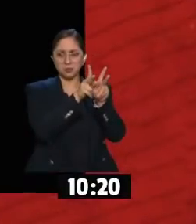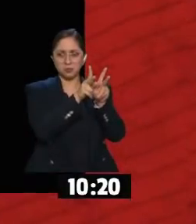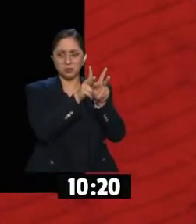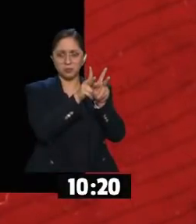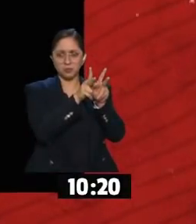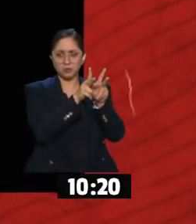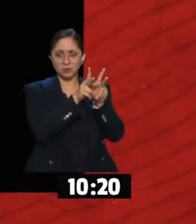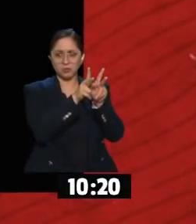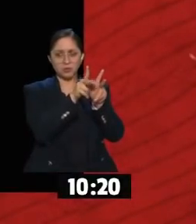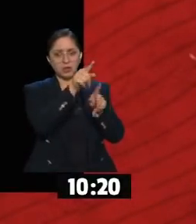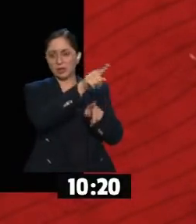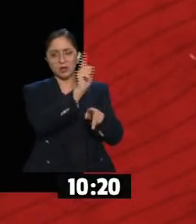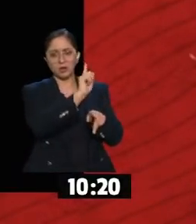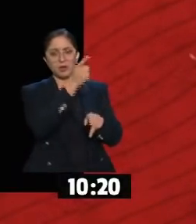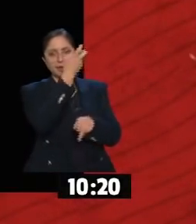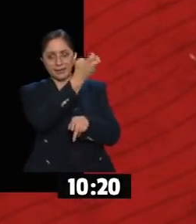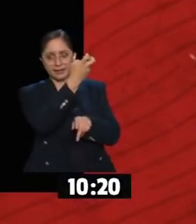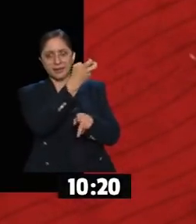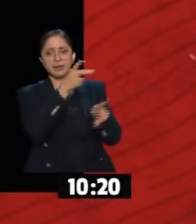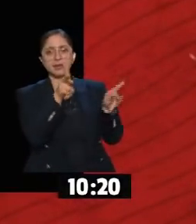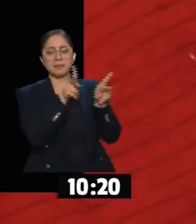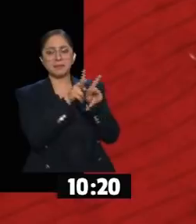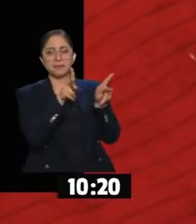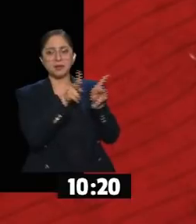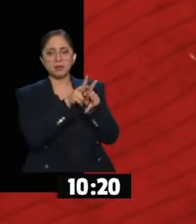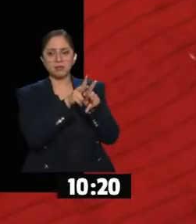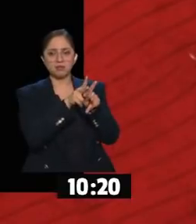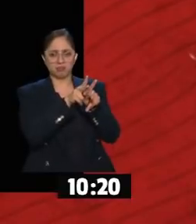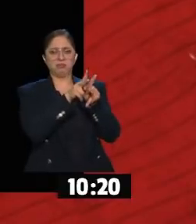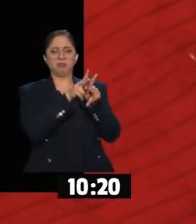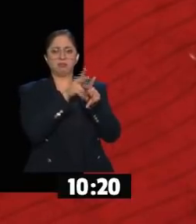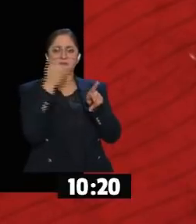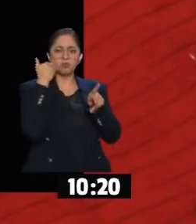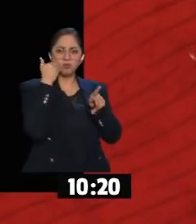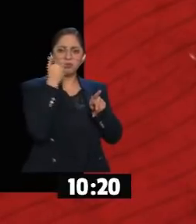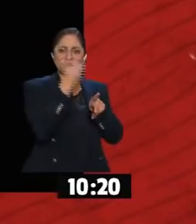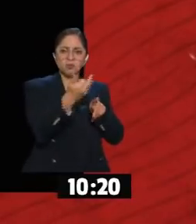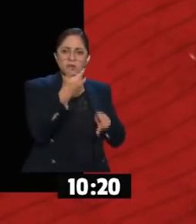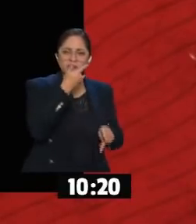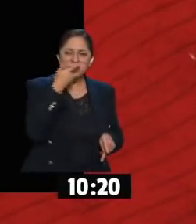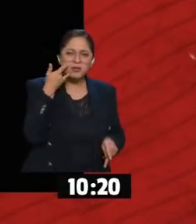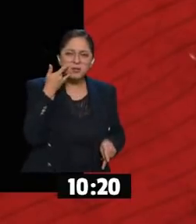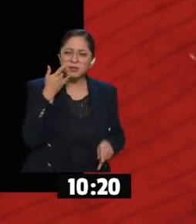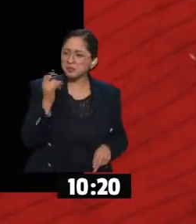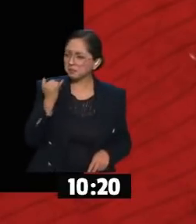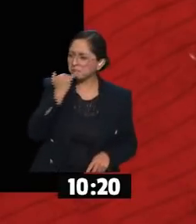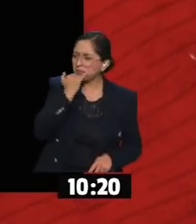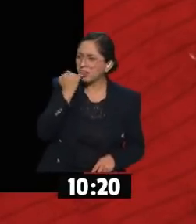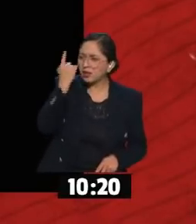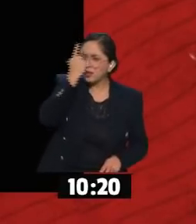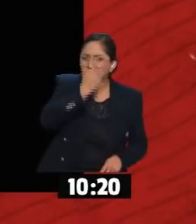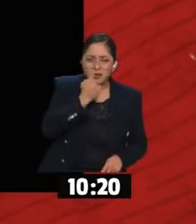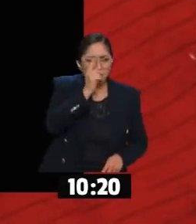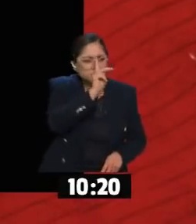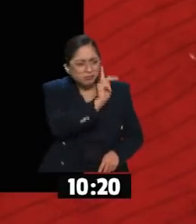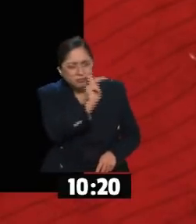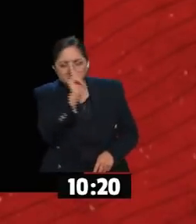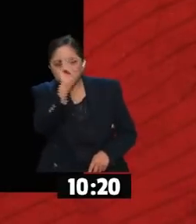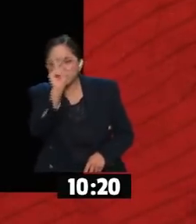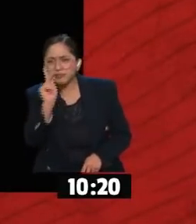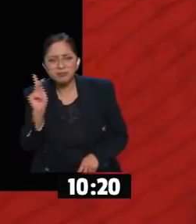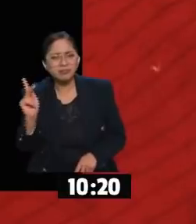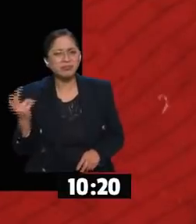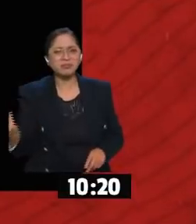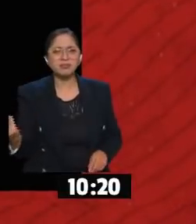primo? No. Yo veo al primo muy Ese es el primo. parecido. O viendo calzones. Nos parecemos mucho. Oiga, Se qué parecen bonito. mucho, Se parecen mucho. onda con